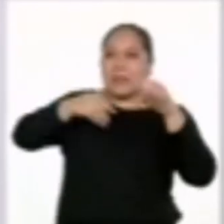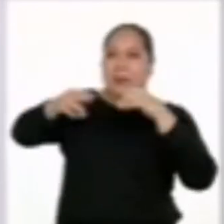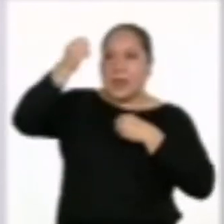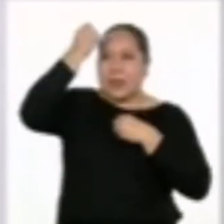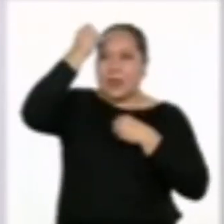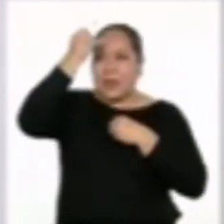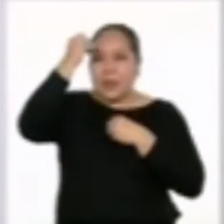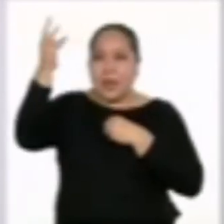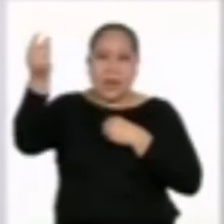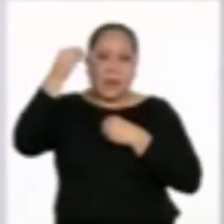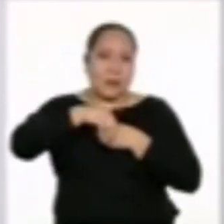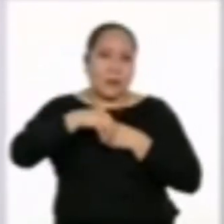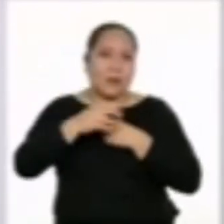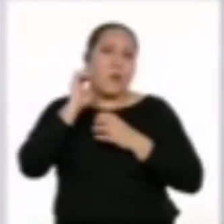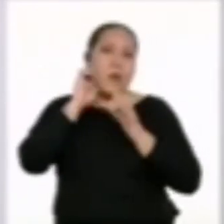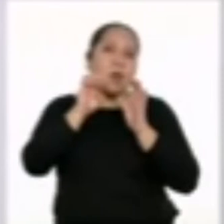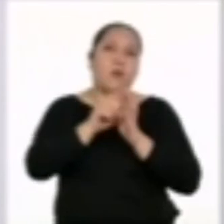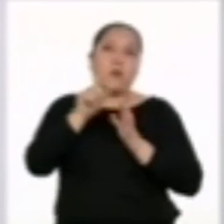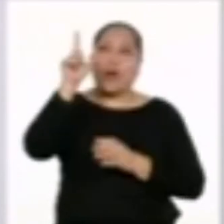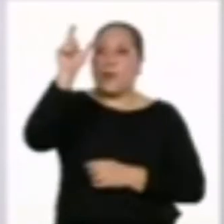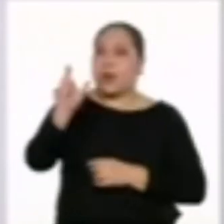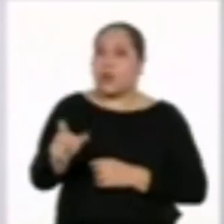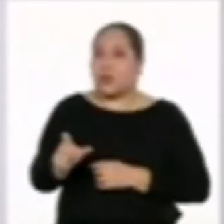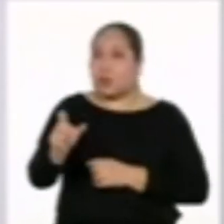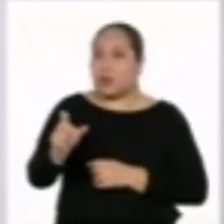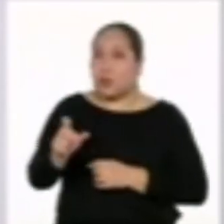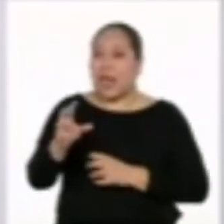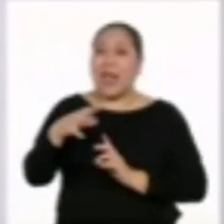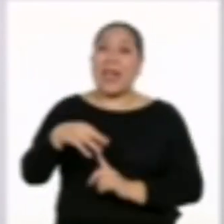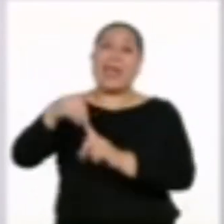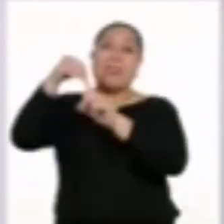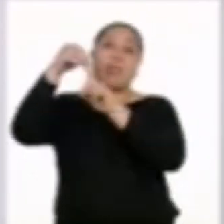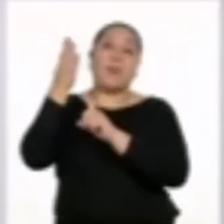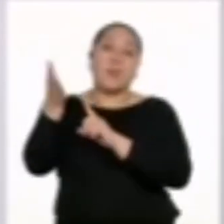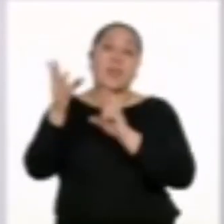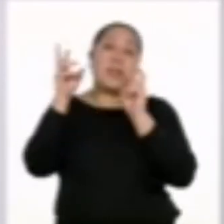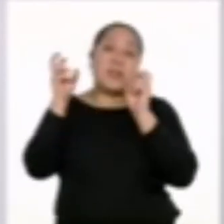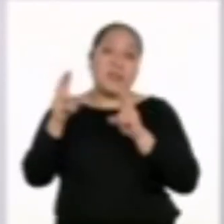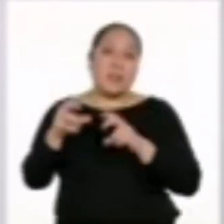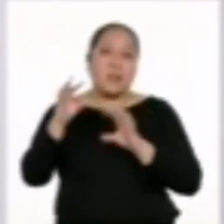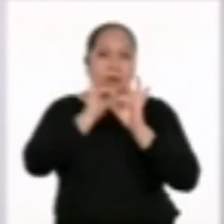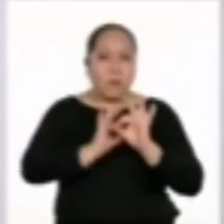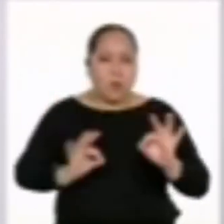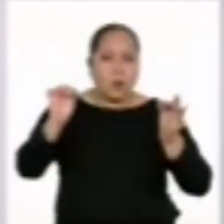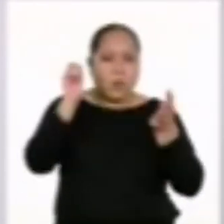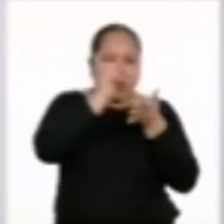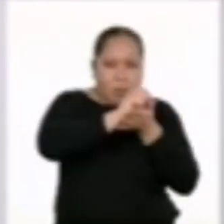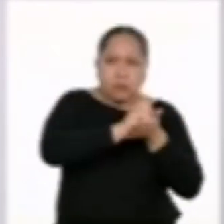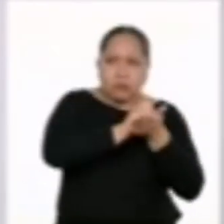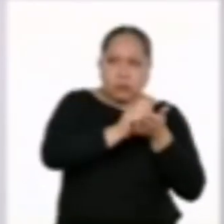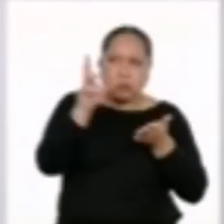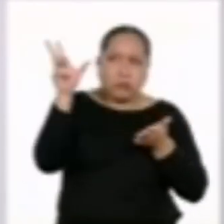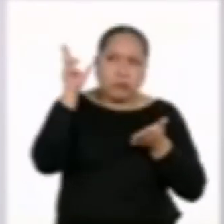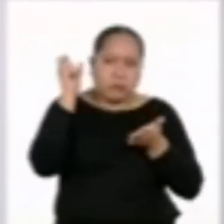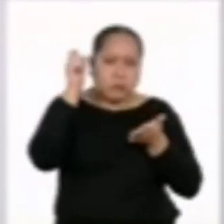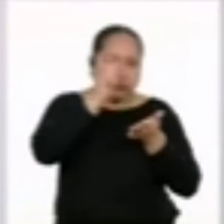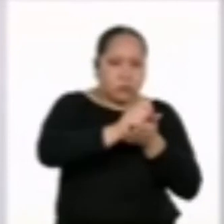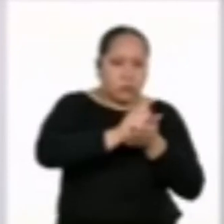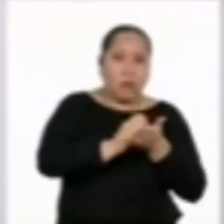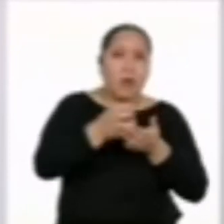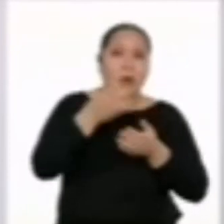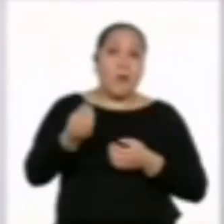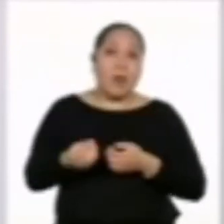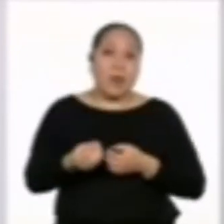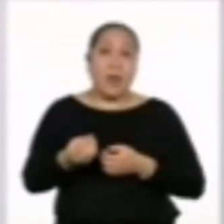de parte, en este caso, de un especialista en el tema. Es importante tomar apuntes porque los textos